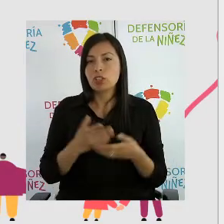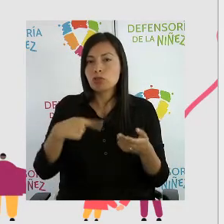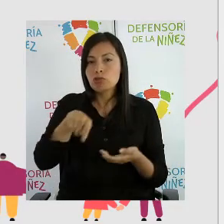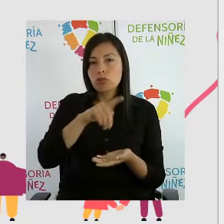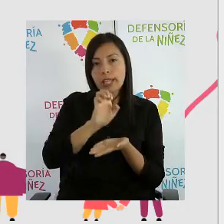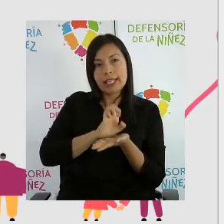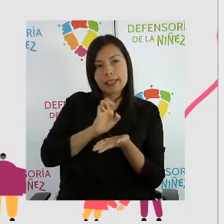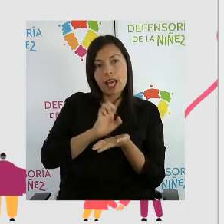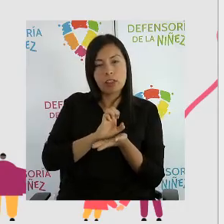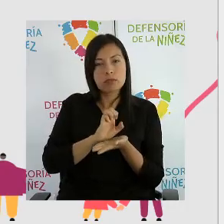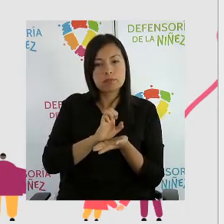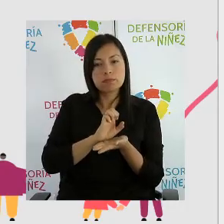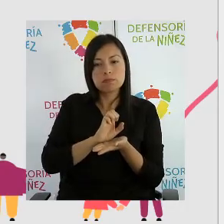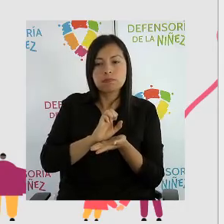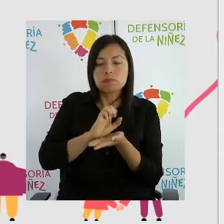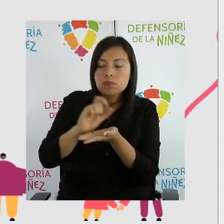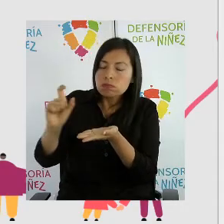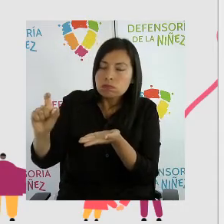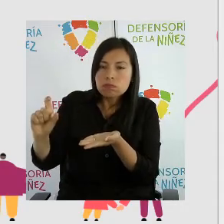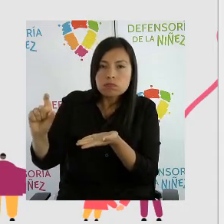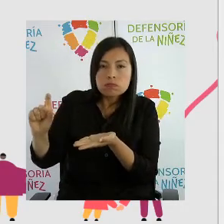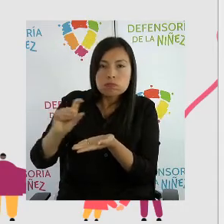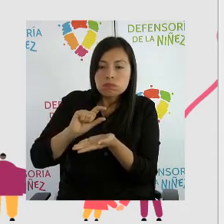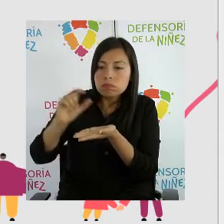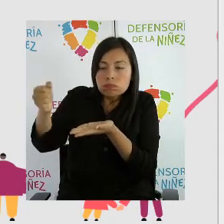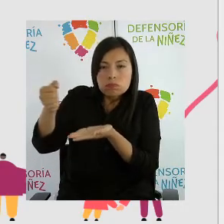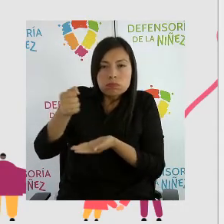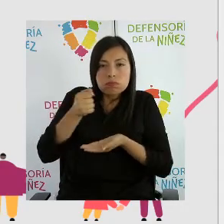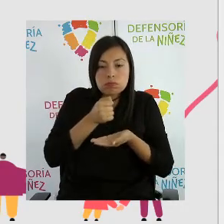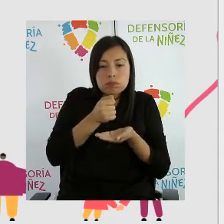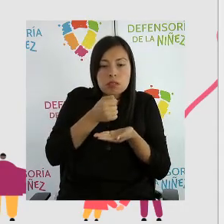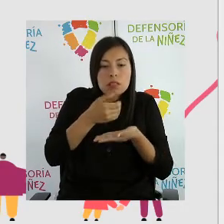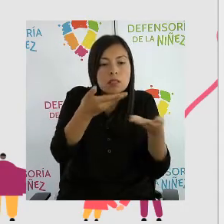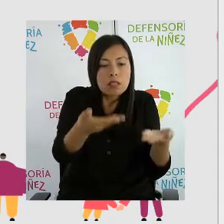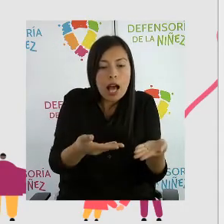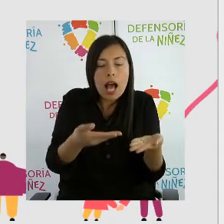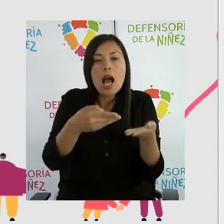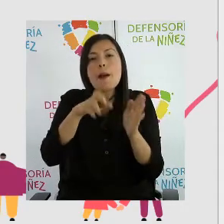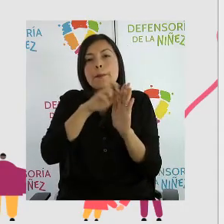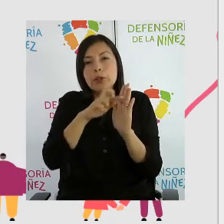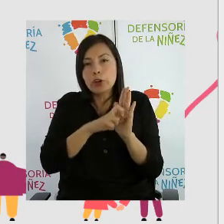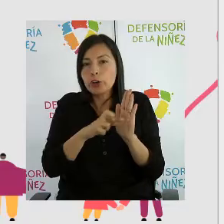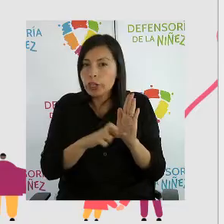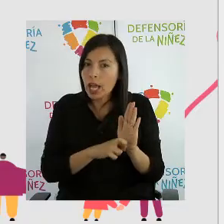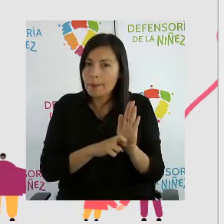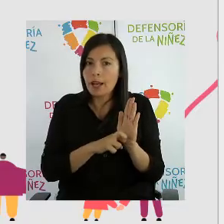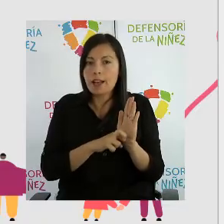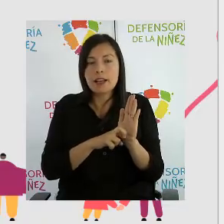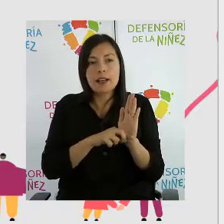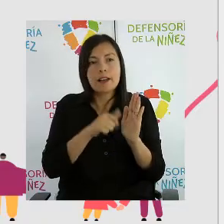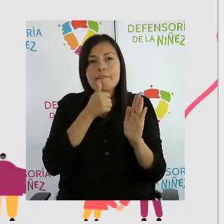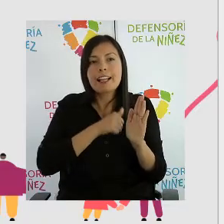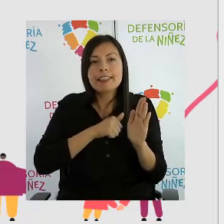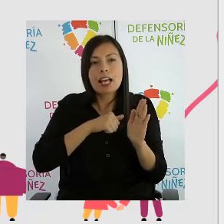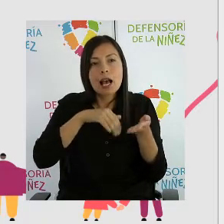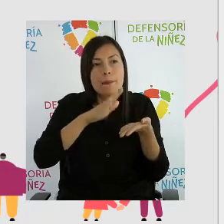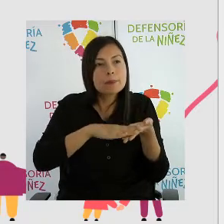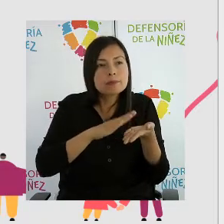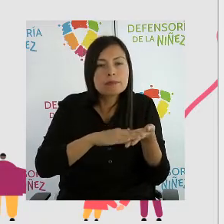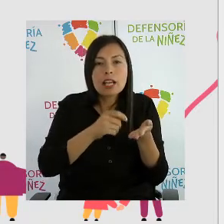Estado que invierte en programas que no están basados en evidencia, en intervenciones que no se evalúan desde